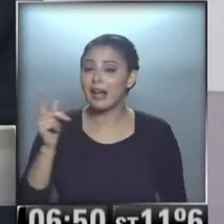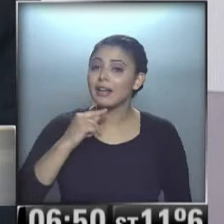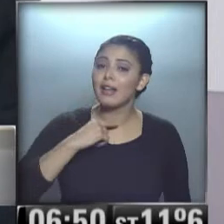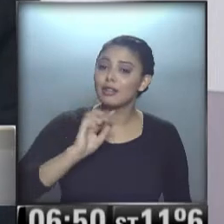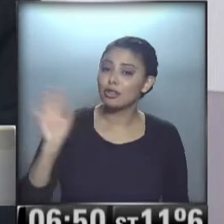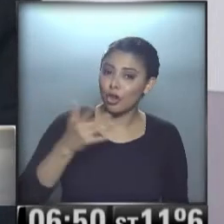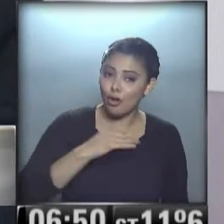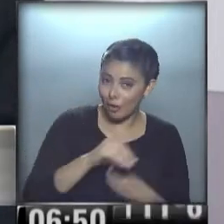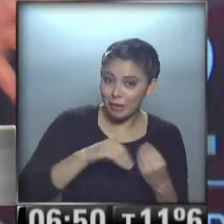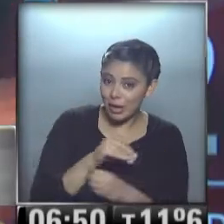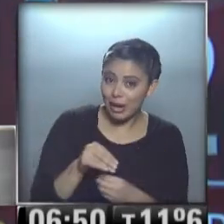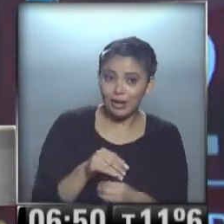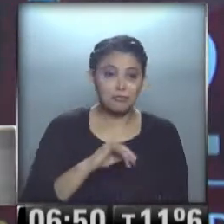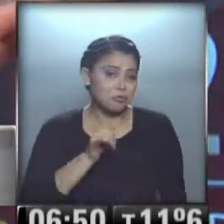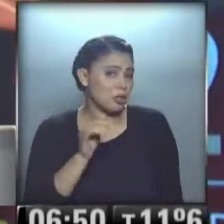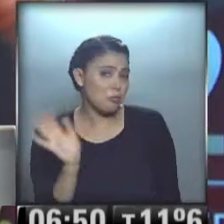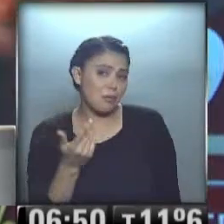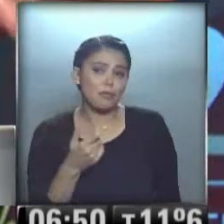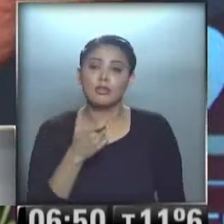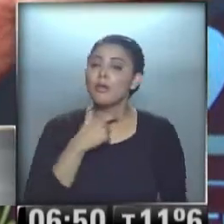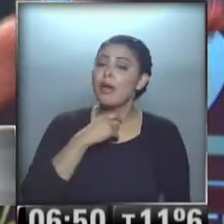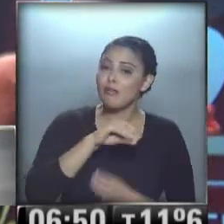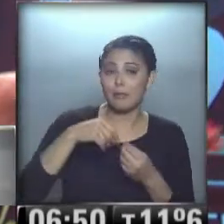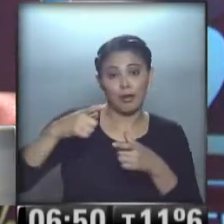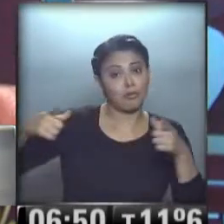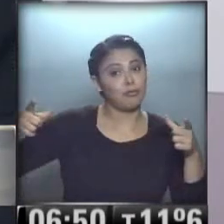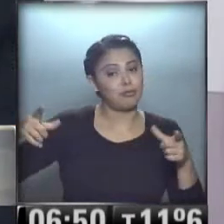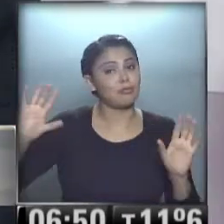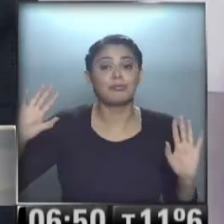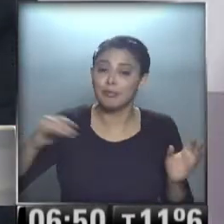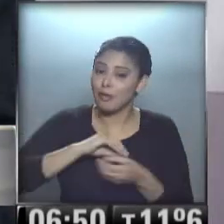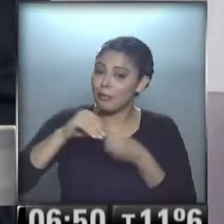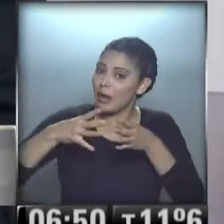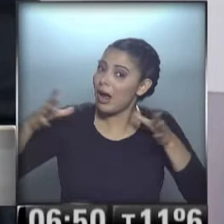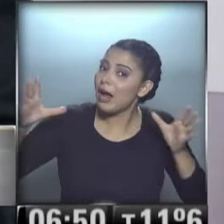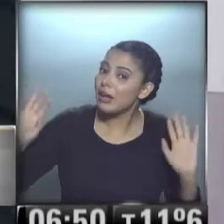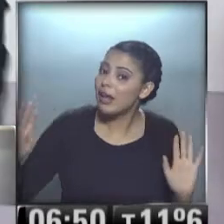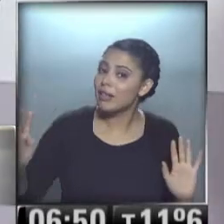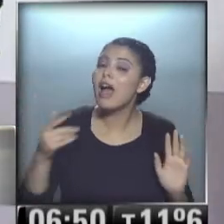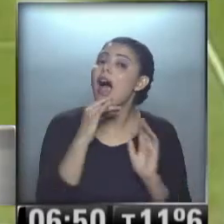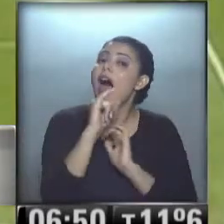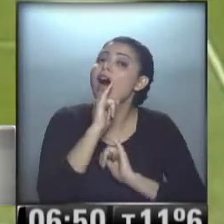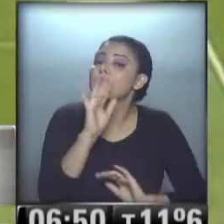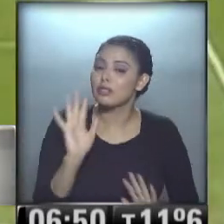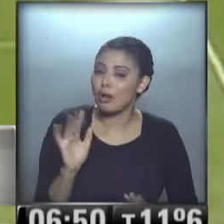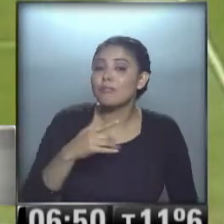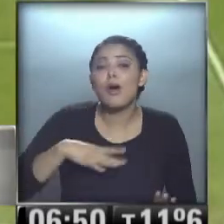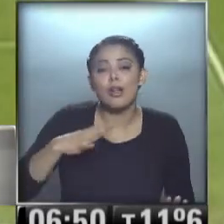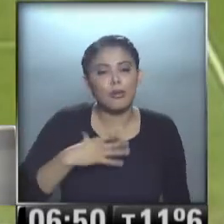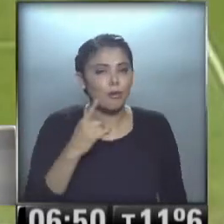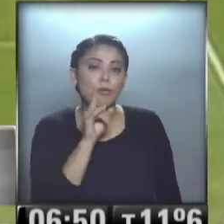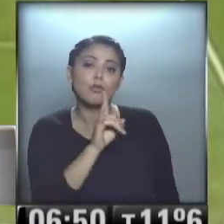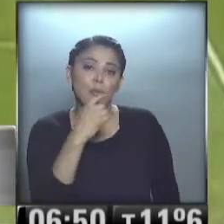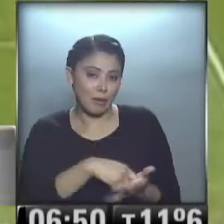entonces vamos con la familia. Sí, sí, vamos. Porque vamos. Yo tengo familia numerosa. Todo la plata. Yo tengo familia numerosa, te está claro, por la duda. Así que, bueno, si pero querés, invitas